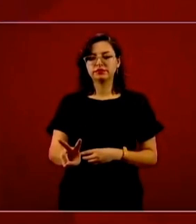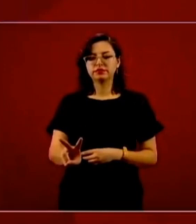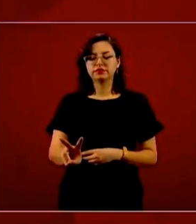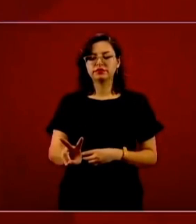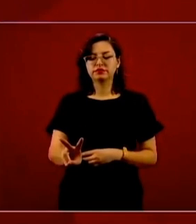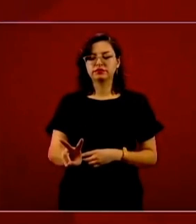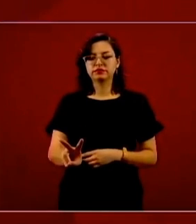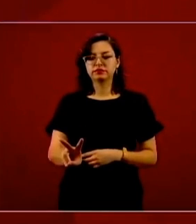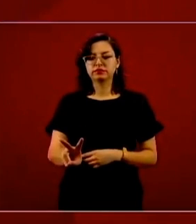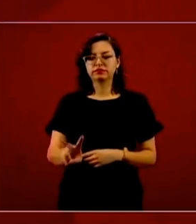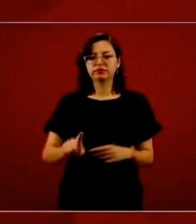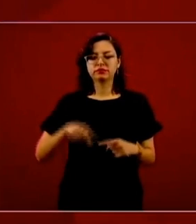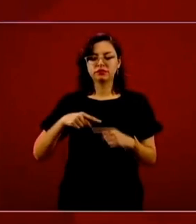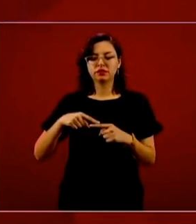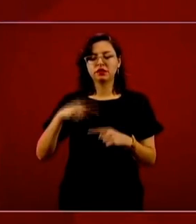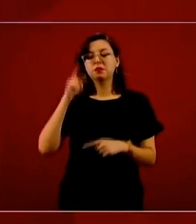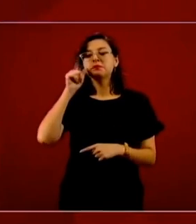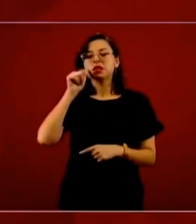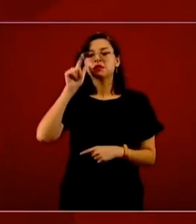Escuchemos.